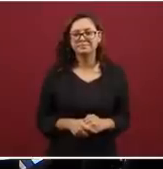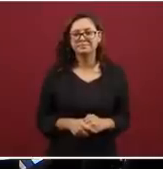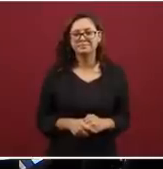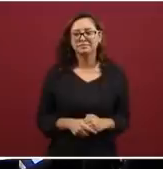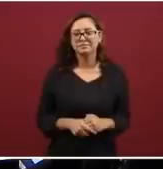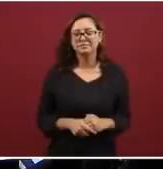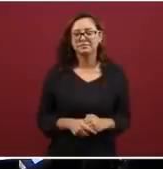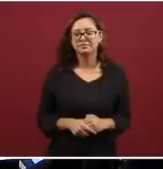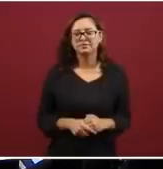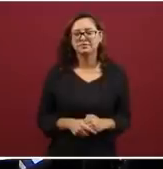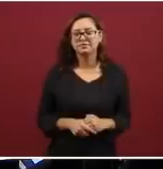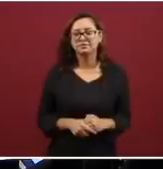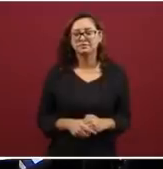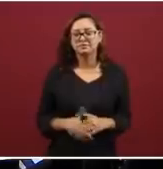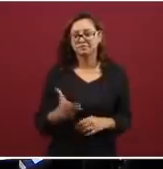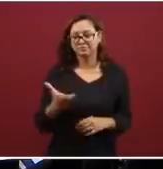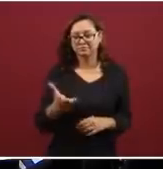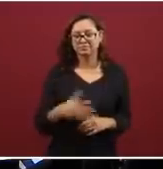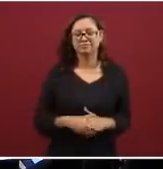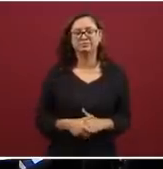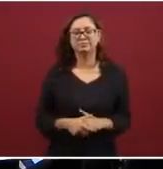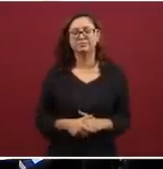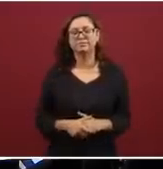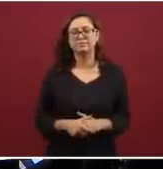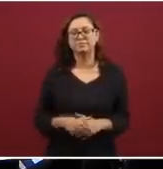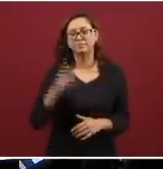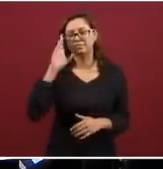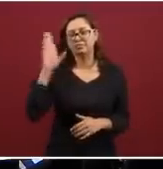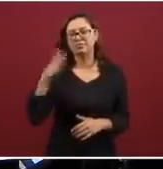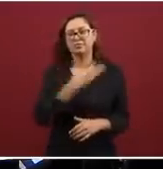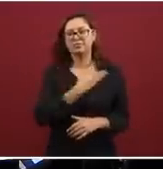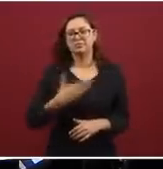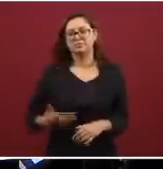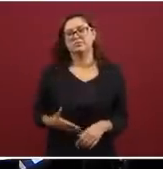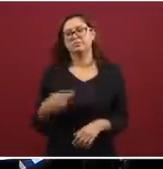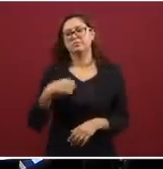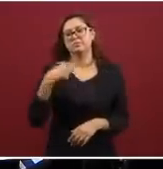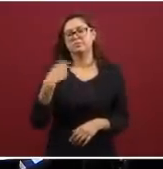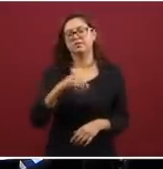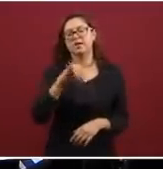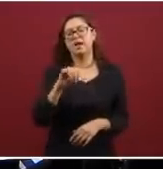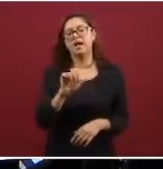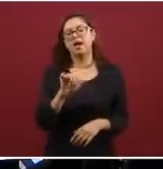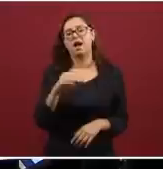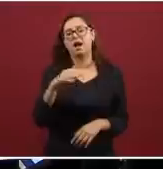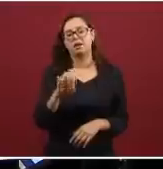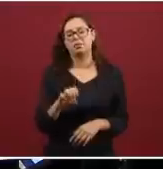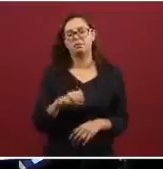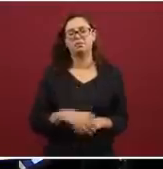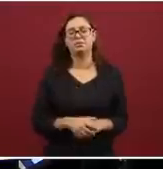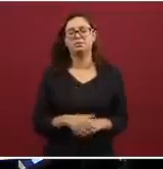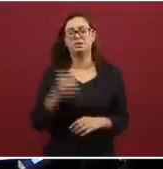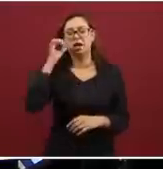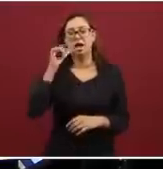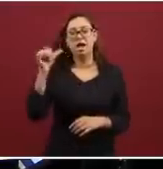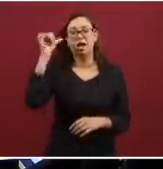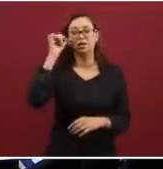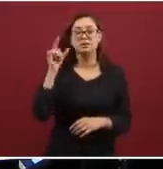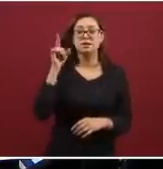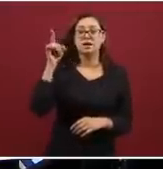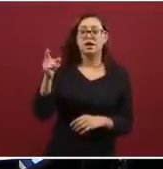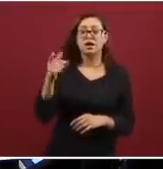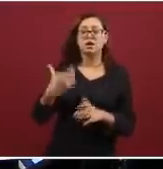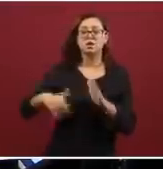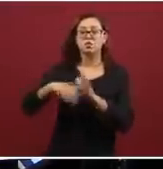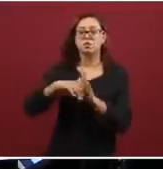Señor presidente, Jaime Hernández, de Bajo Palabra. El día de ayer fue saqueada una bodega y